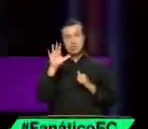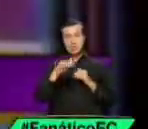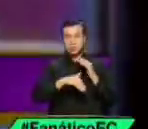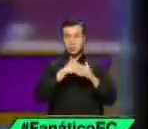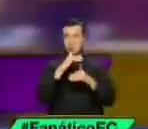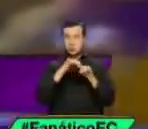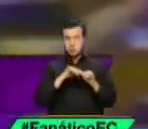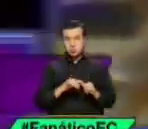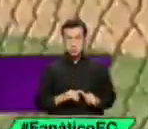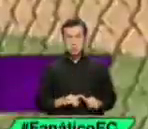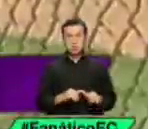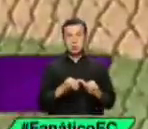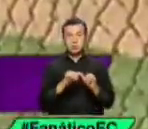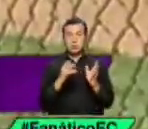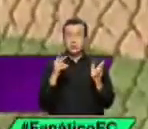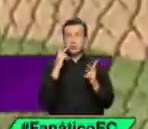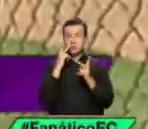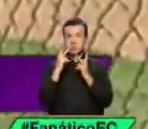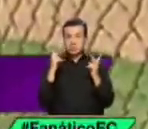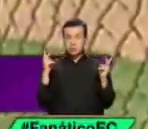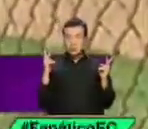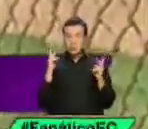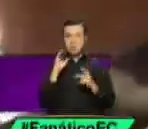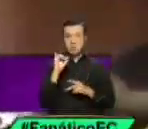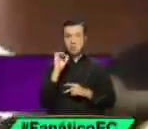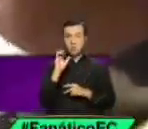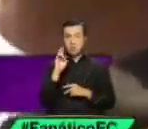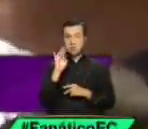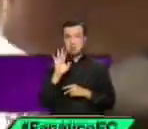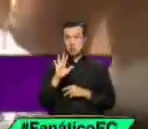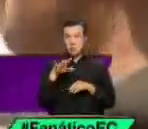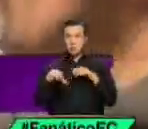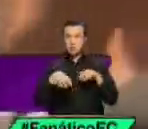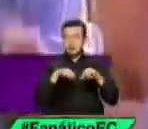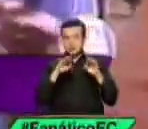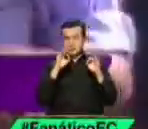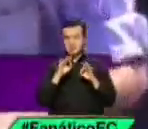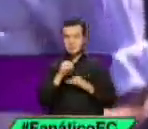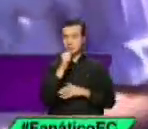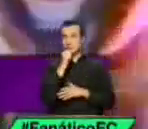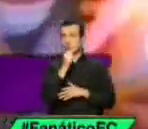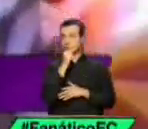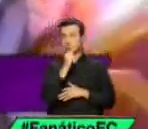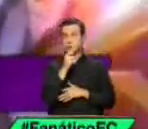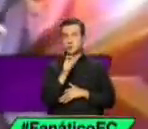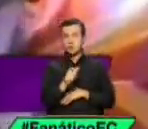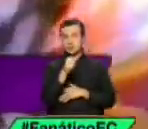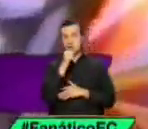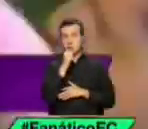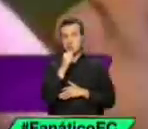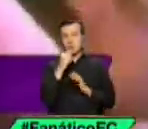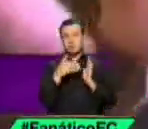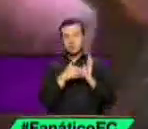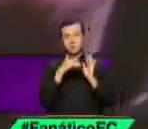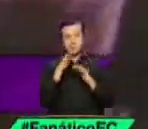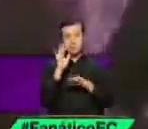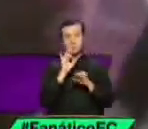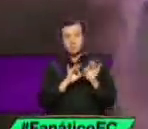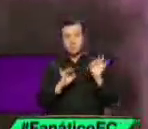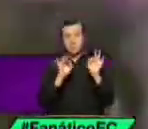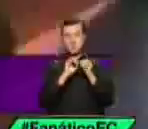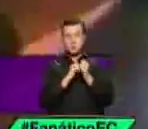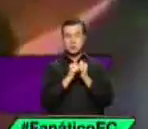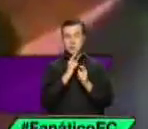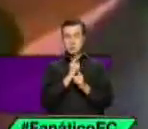pasos. Allí están algunas de las imágenes del programa Acción y él en Acción también, como uno de los referentes más importantes del periodismo